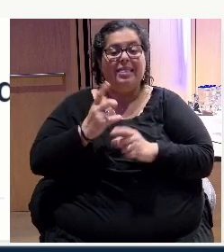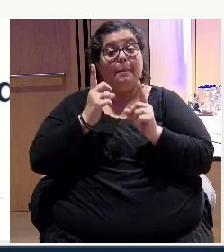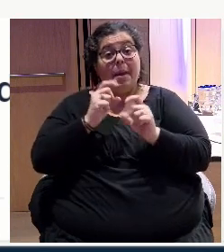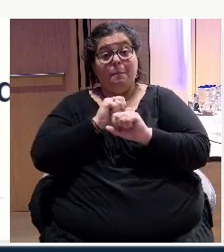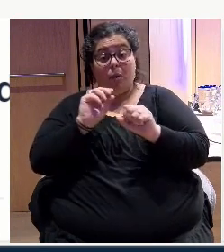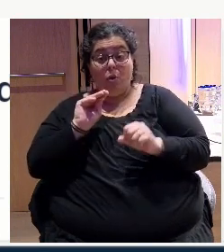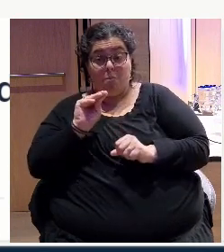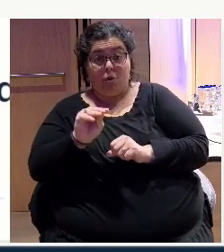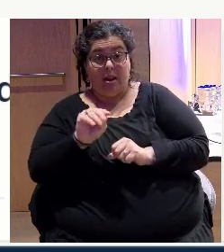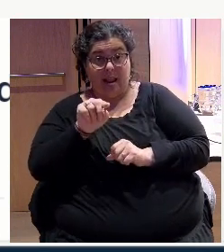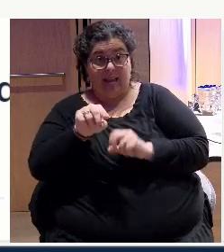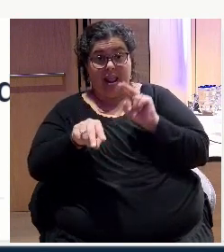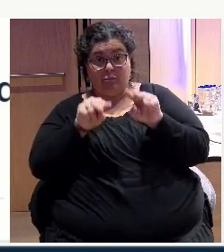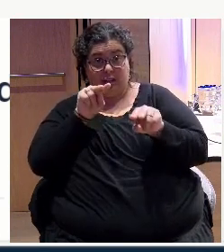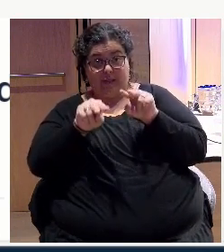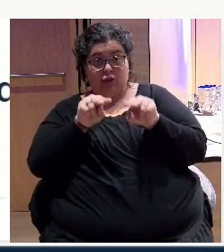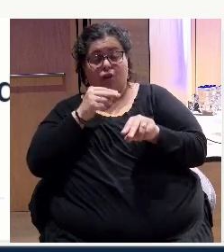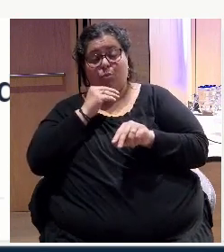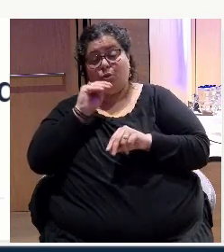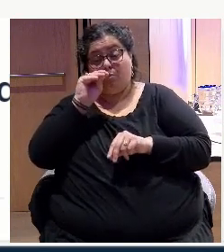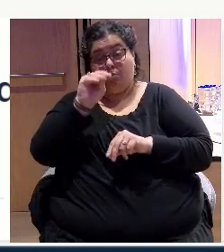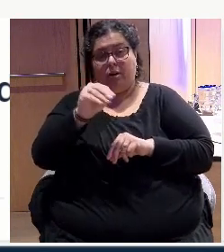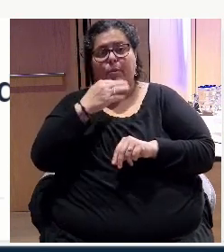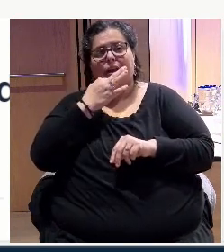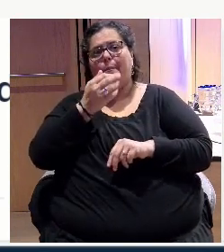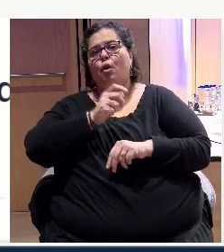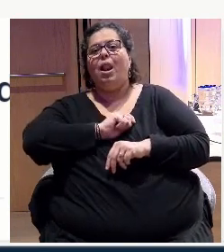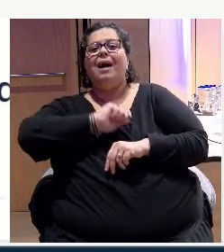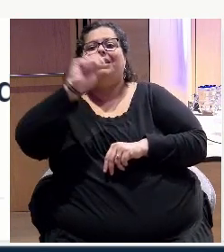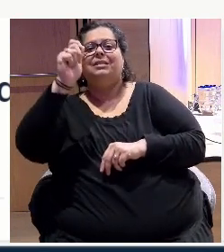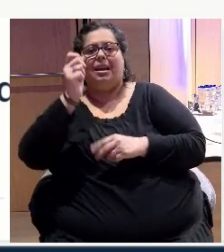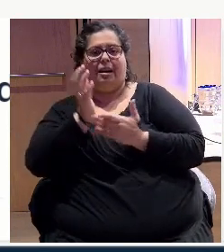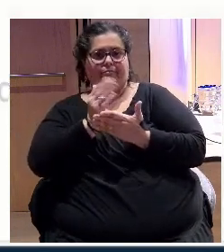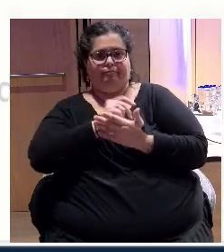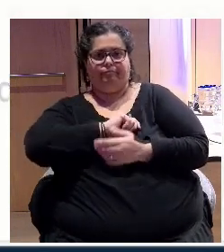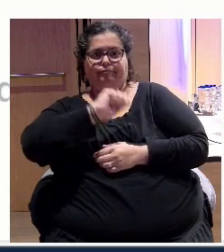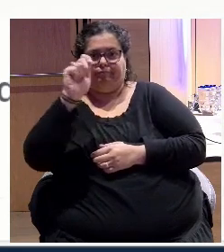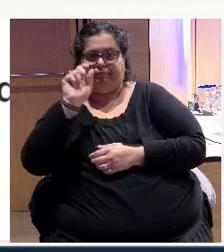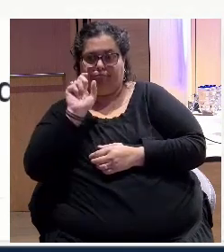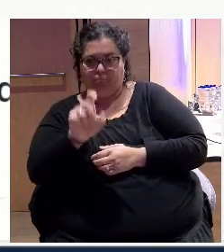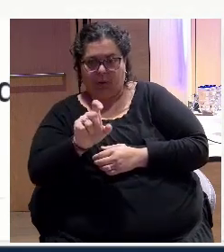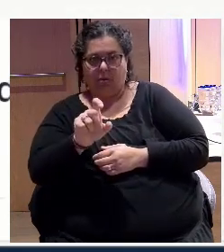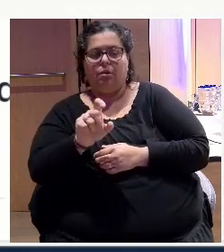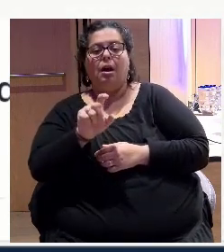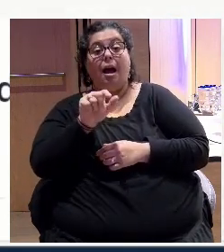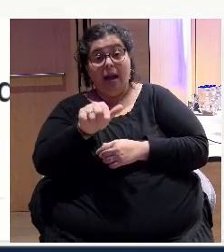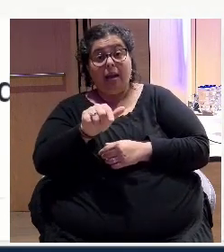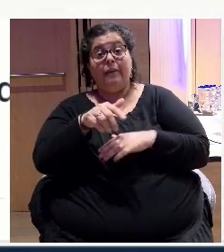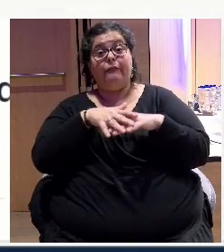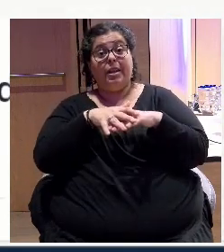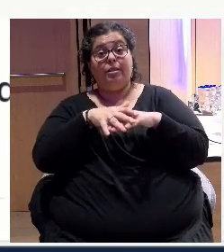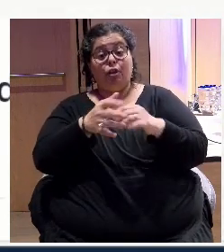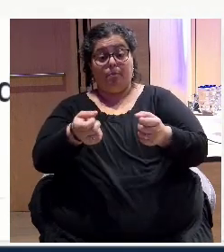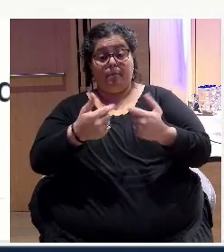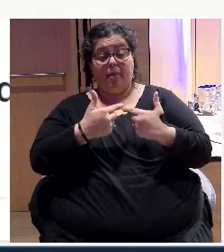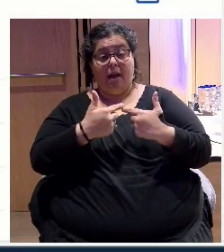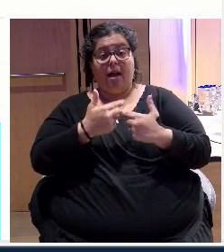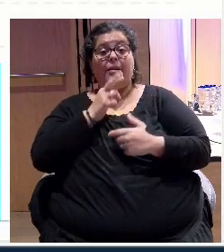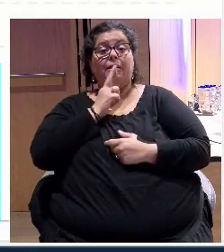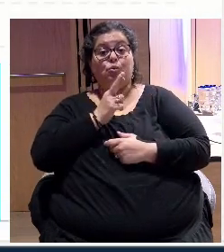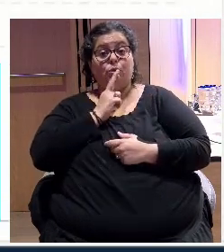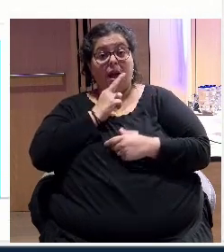por ejemplo, no sé, La Valleja, aplico el filtro y los datos que yo les mostré ahora de todas